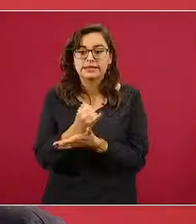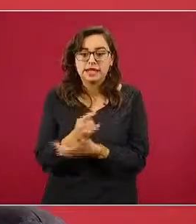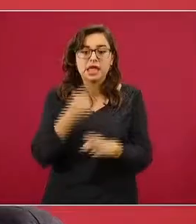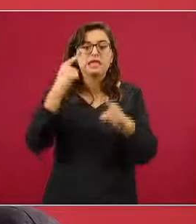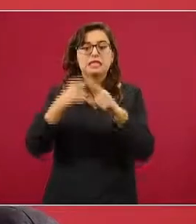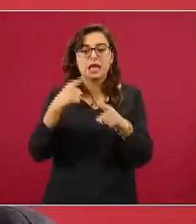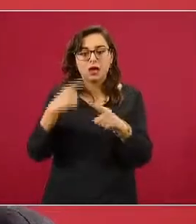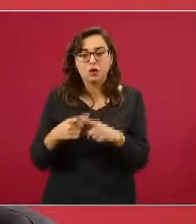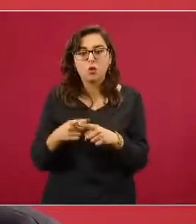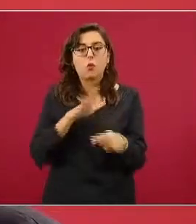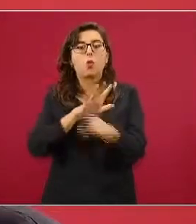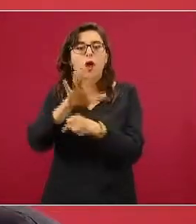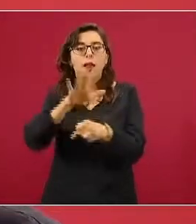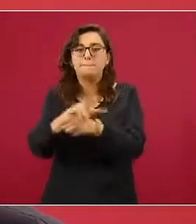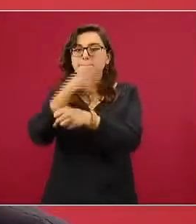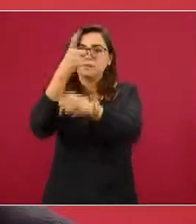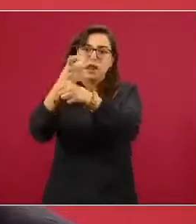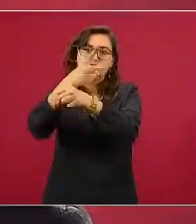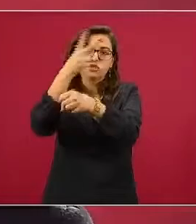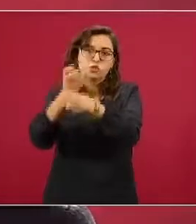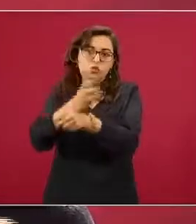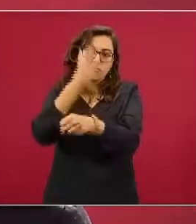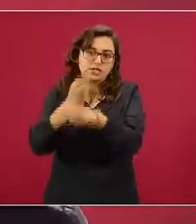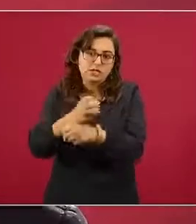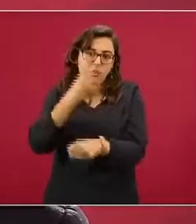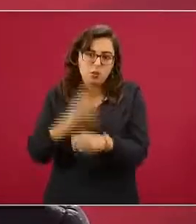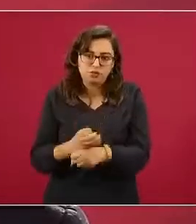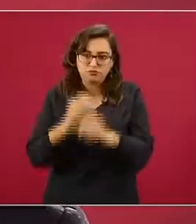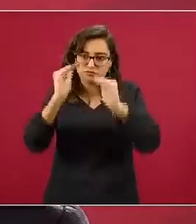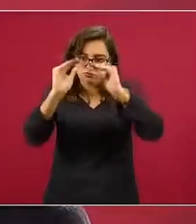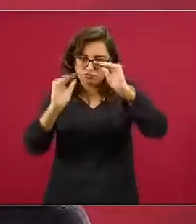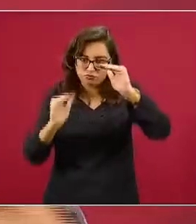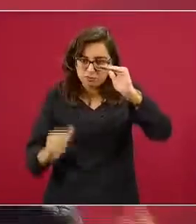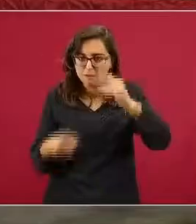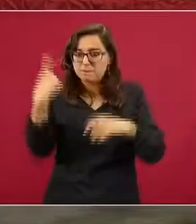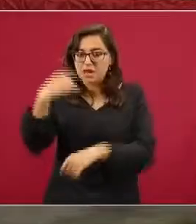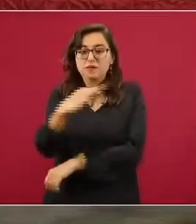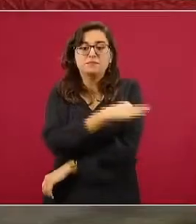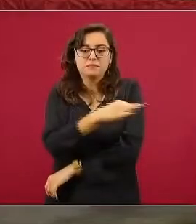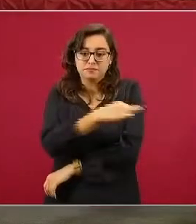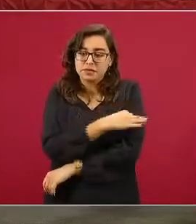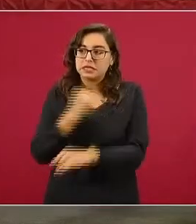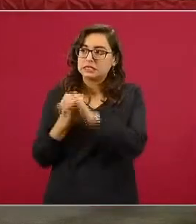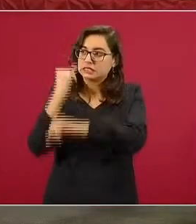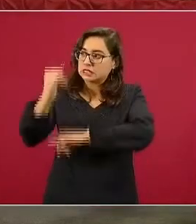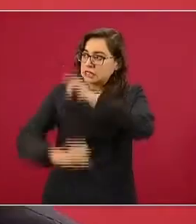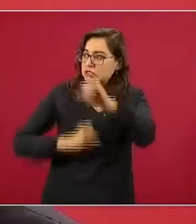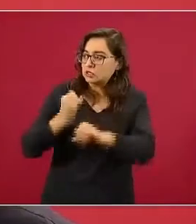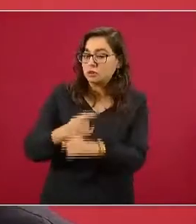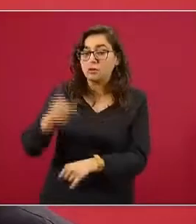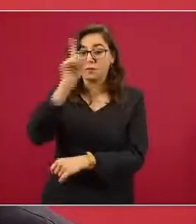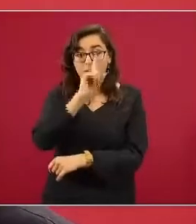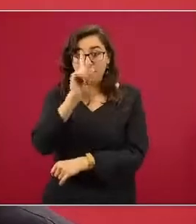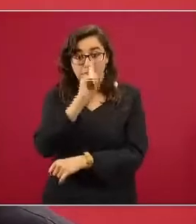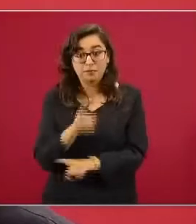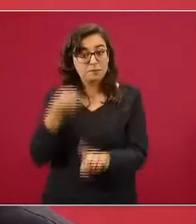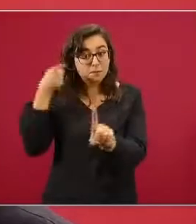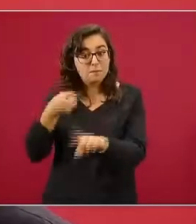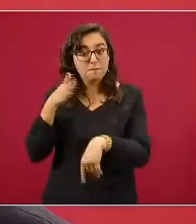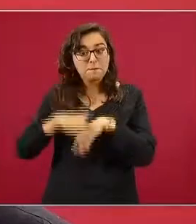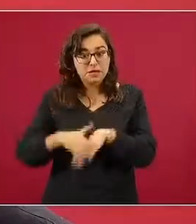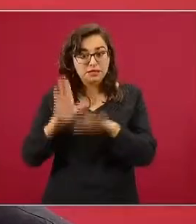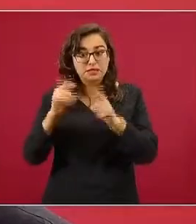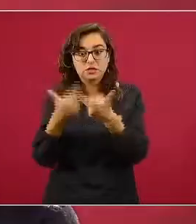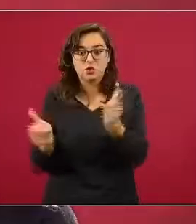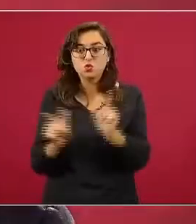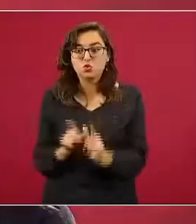es el esquema correcto de vacunación, considerando las mejores prácticas y las recomendaciones internacionales, en particular las